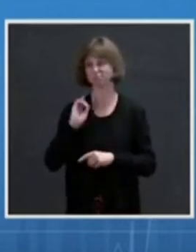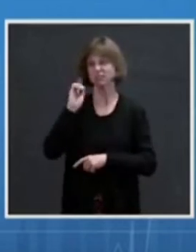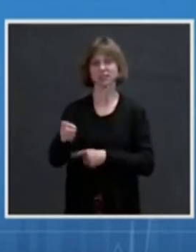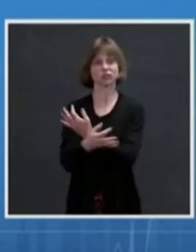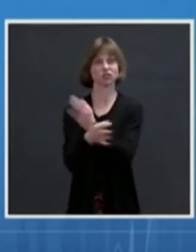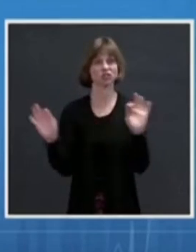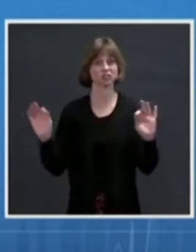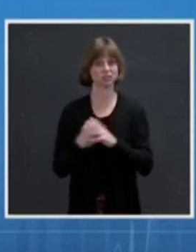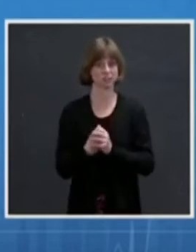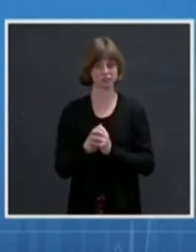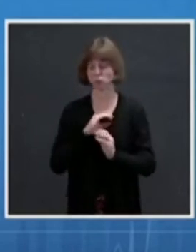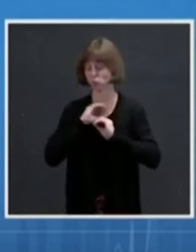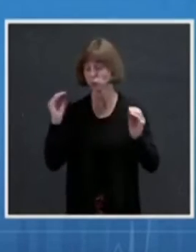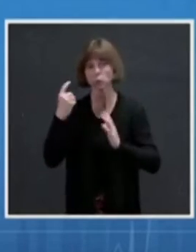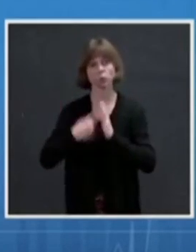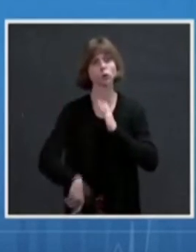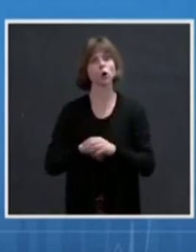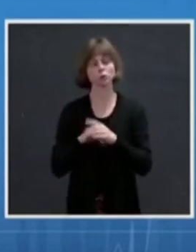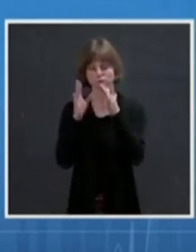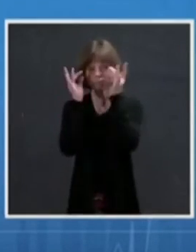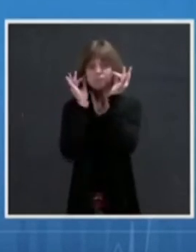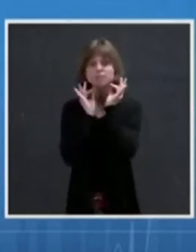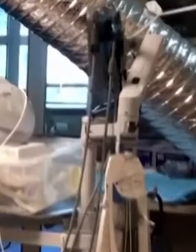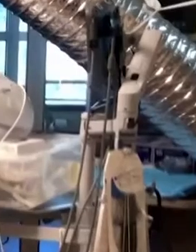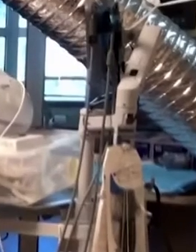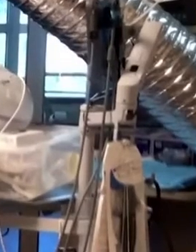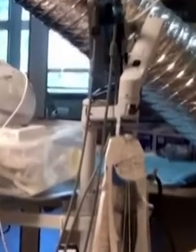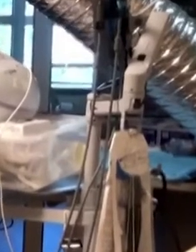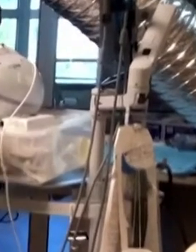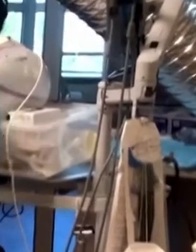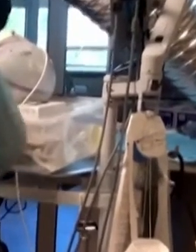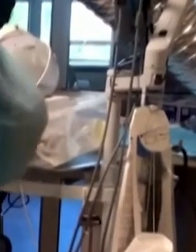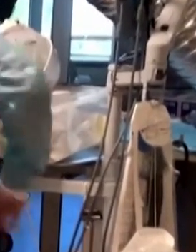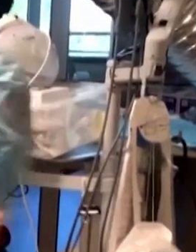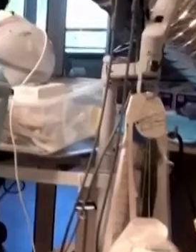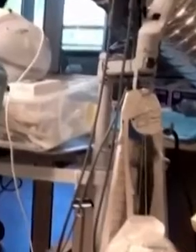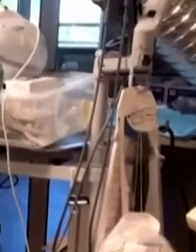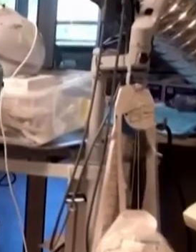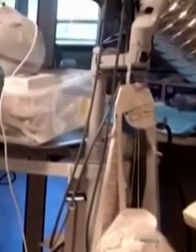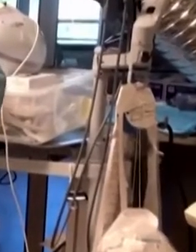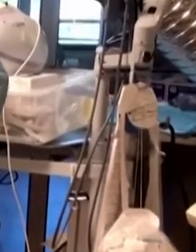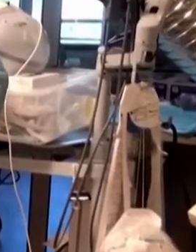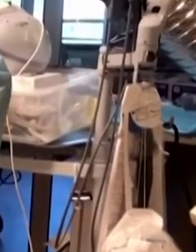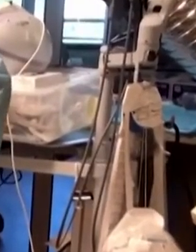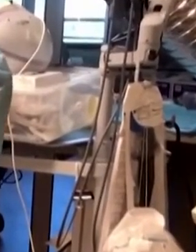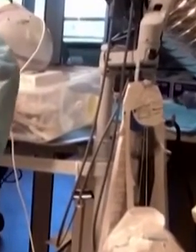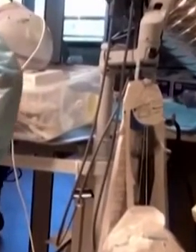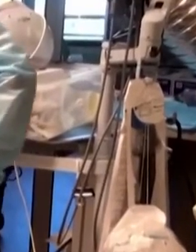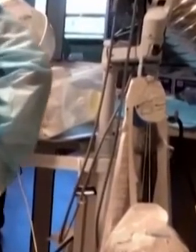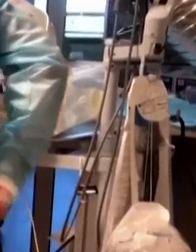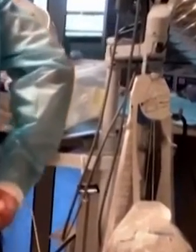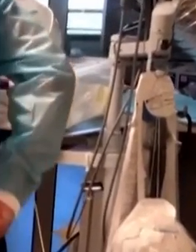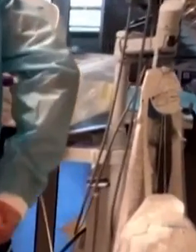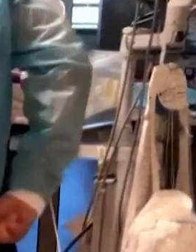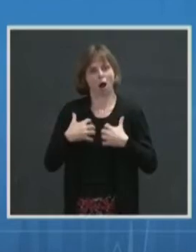kobe 19 de la casa blanca' advierte sobre las consecuencias a largo entre personas contagiadas por el virus que sufren una